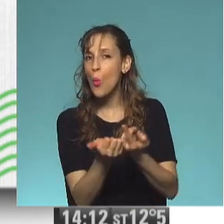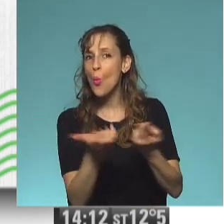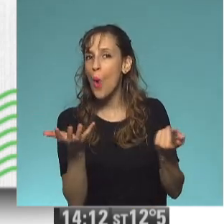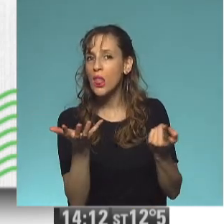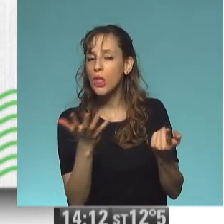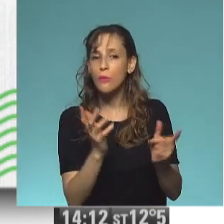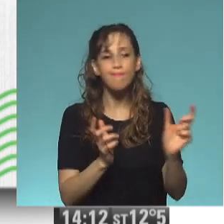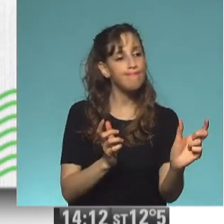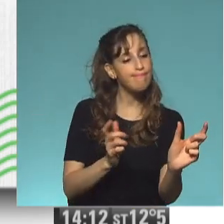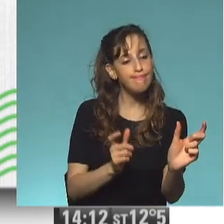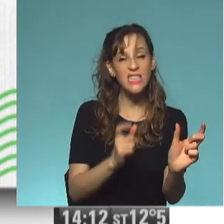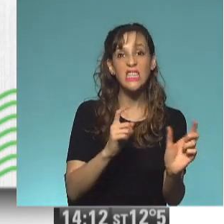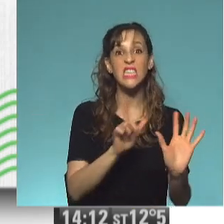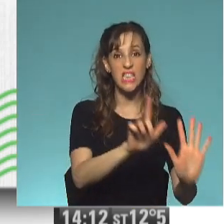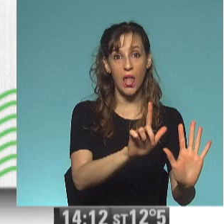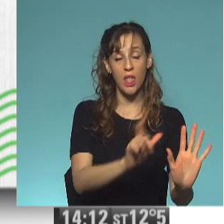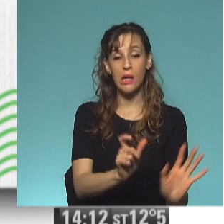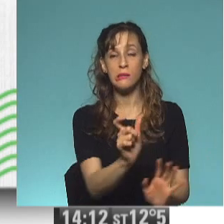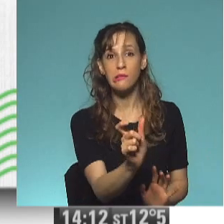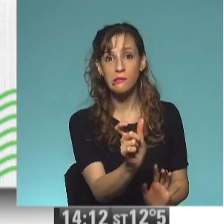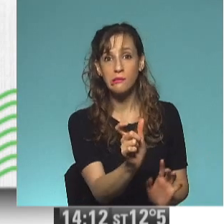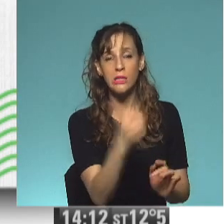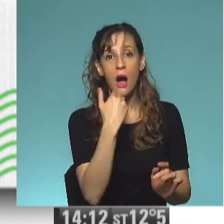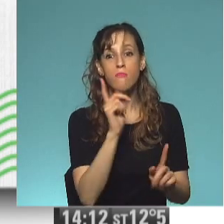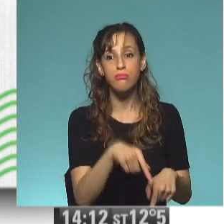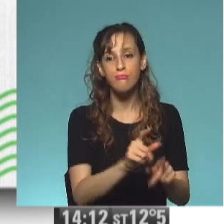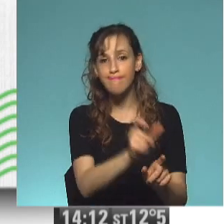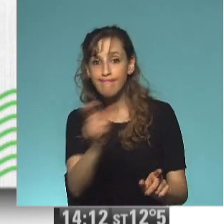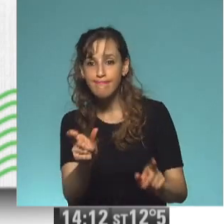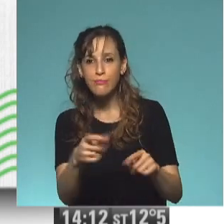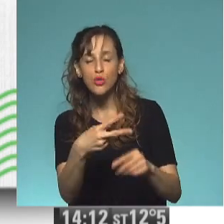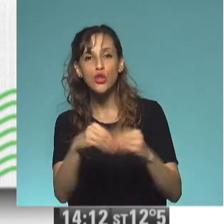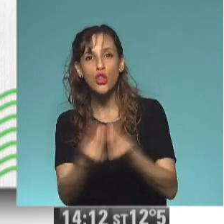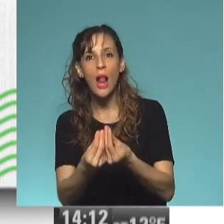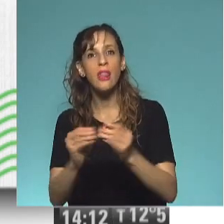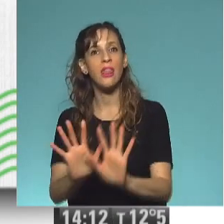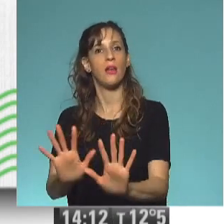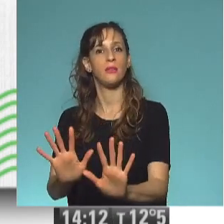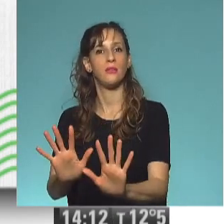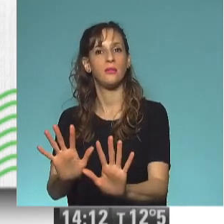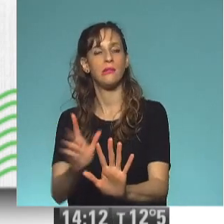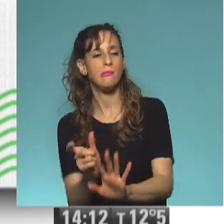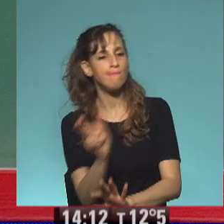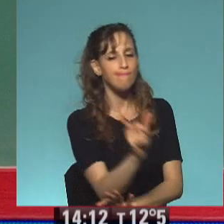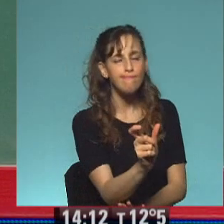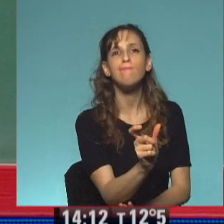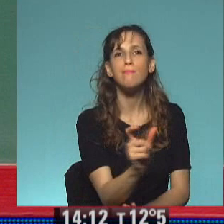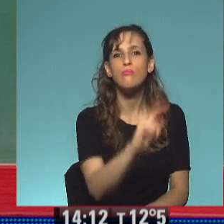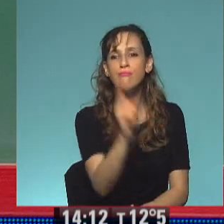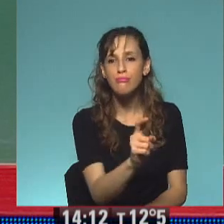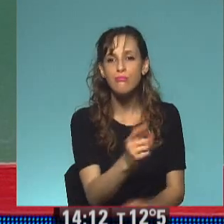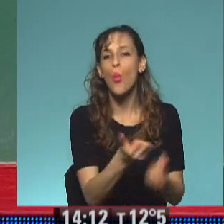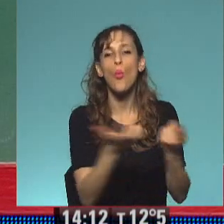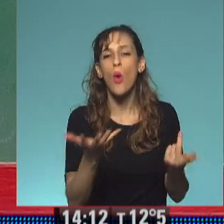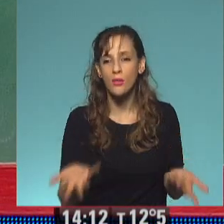Y ahora tiene 10. ¿Sí? Entonces el problema era, había que averiguar cuántas llaves agregó para llegar a tener 10, ¿sí?